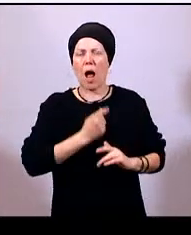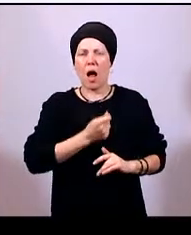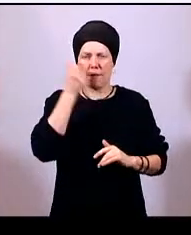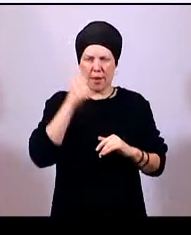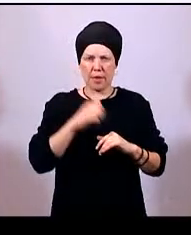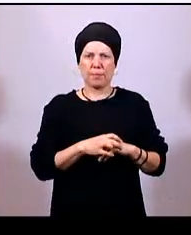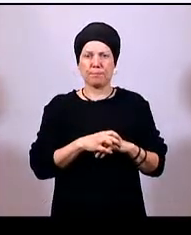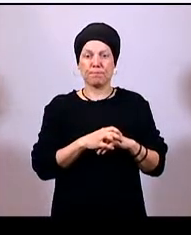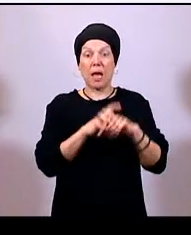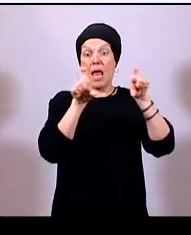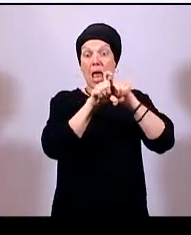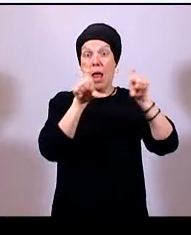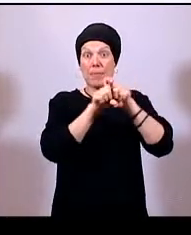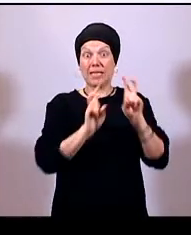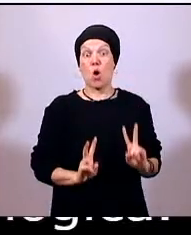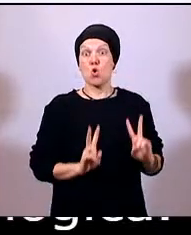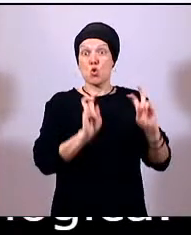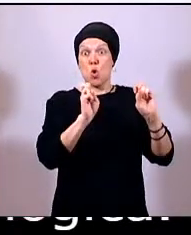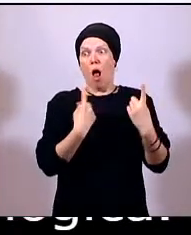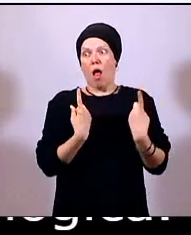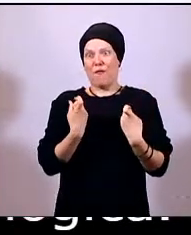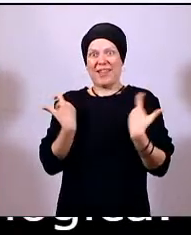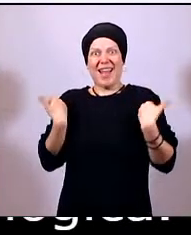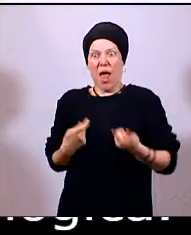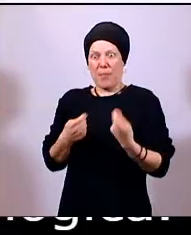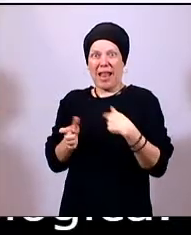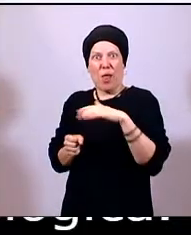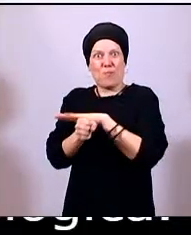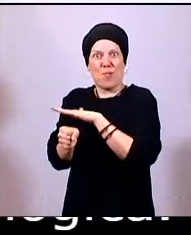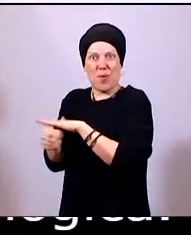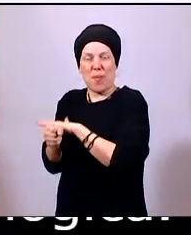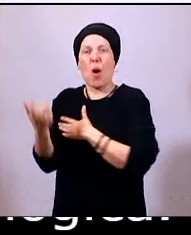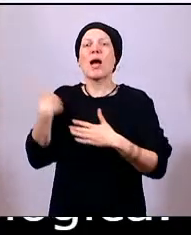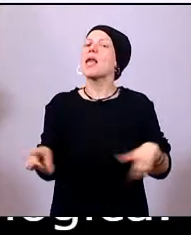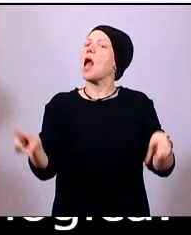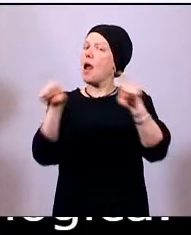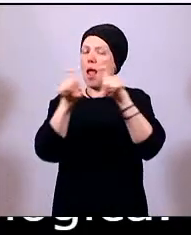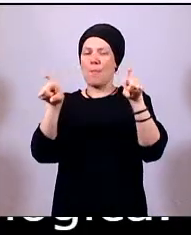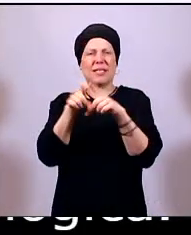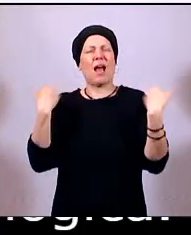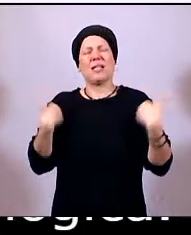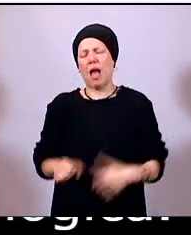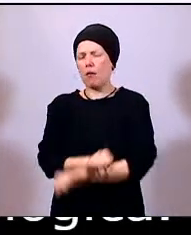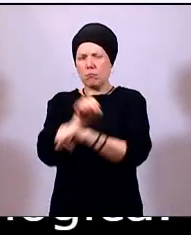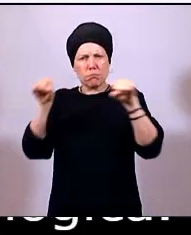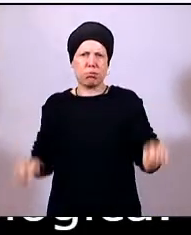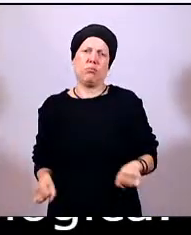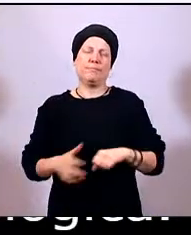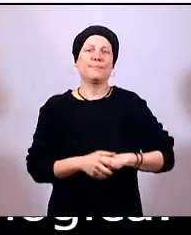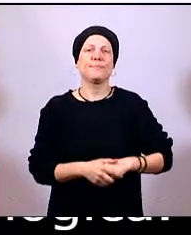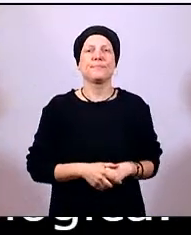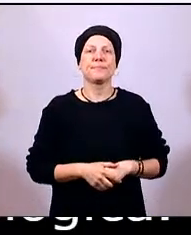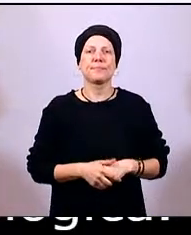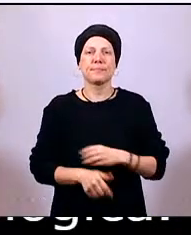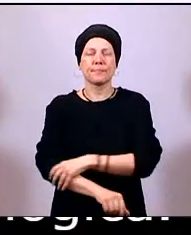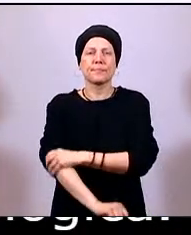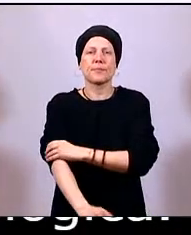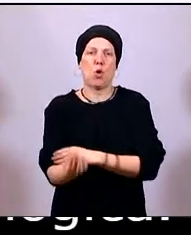las startups que necesitan introducirse en los mercados y las empresas tractoras que ya están más consolidadas.